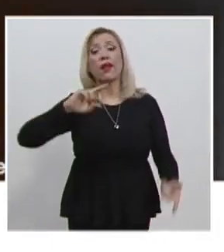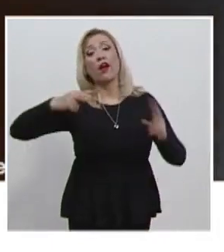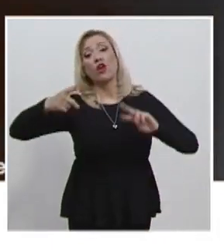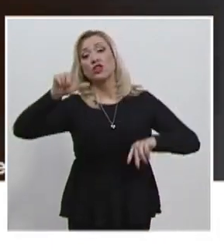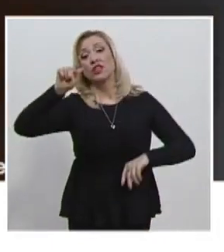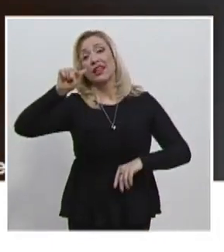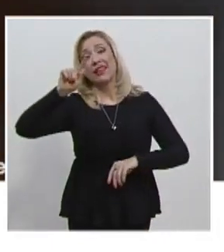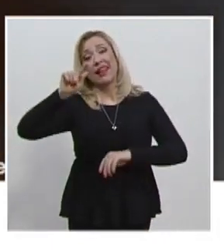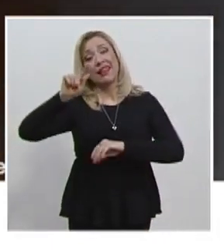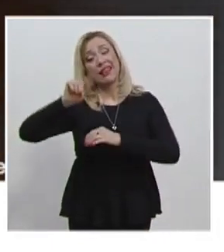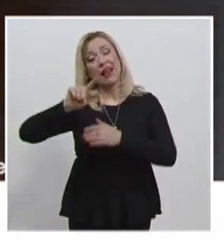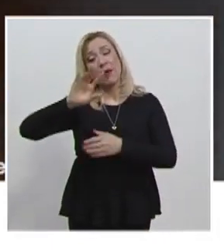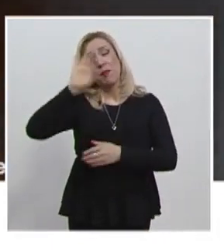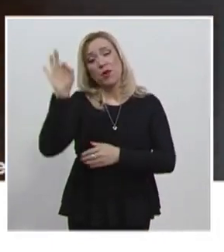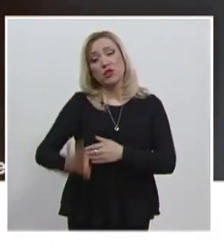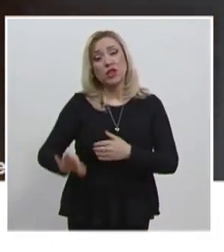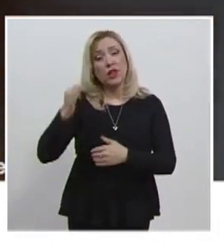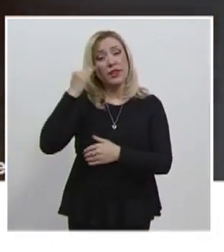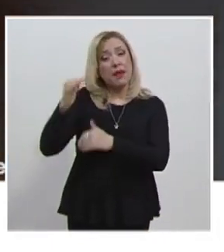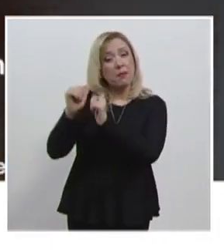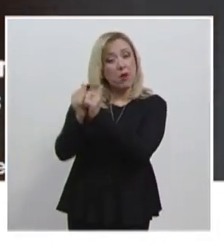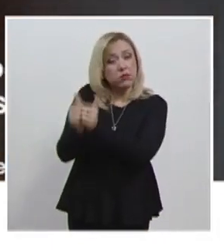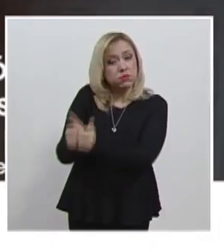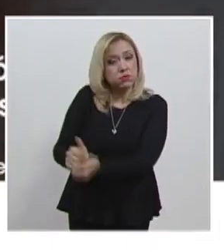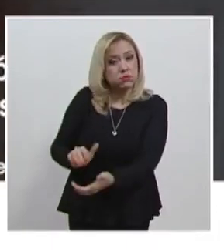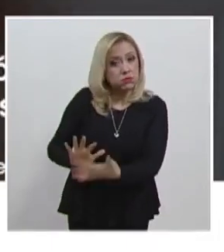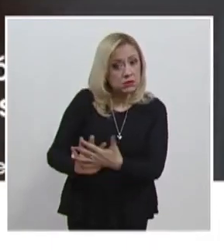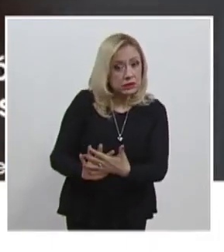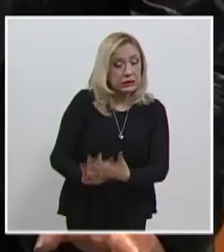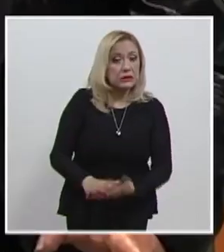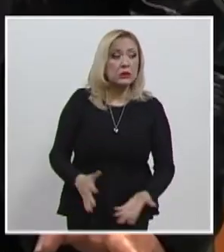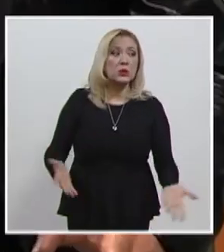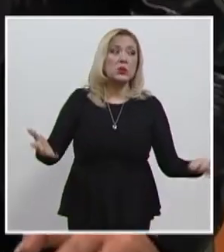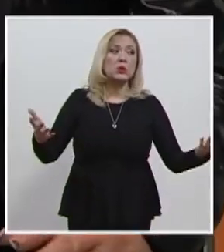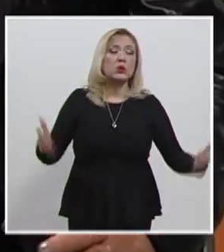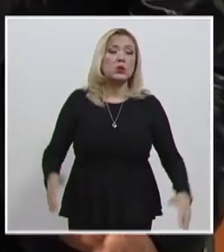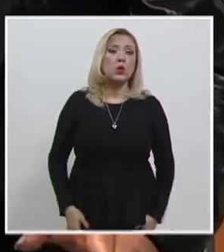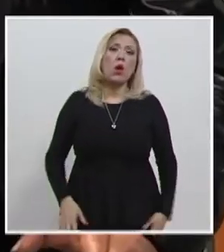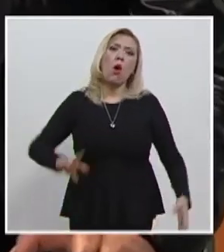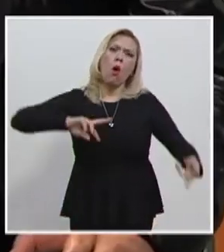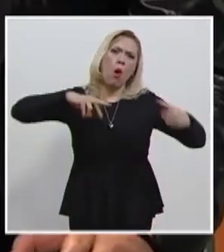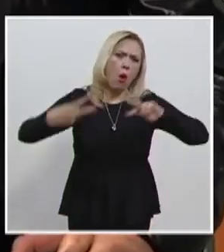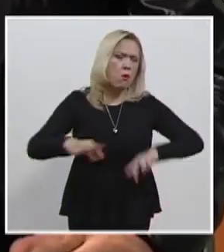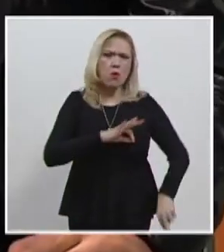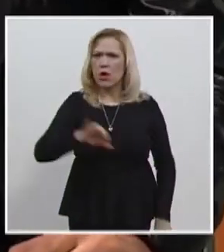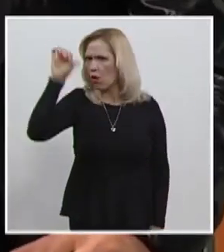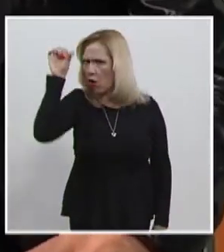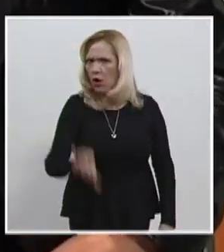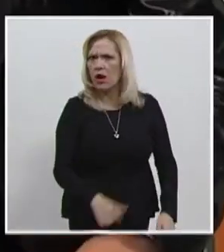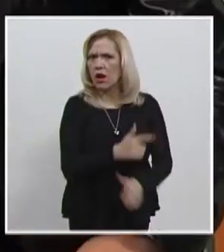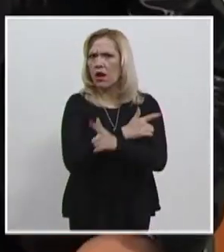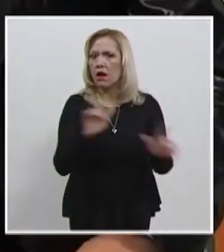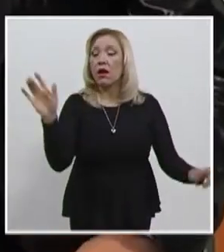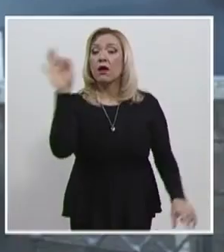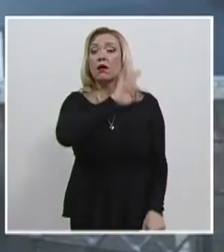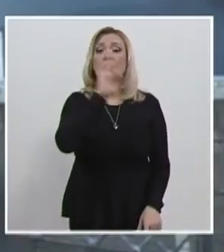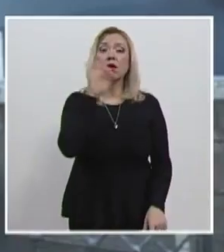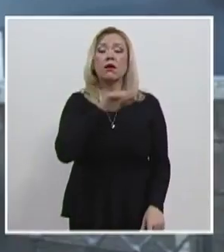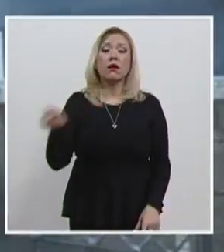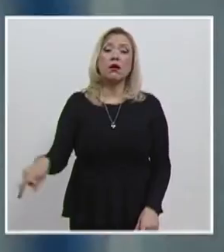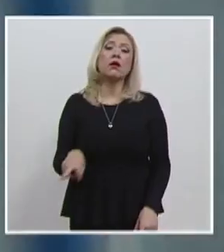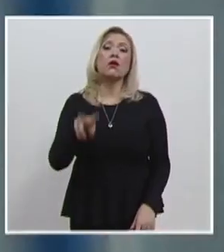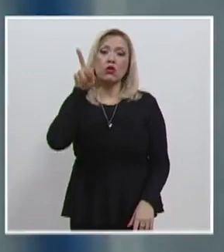por de la sentencia que les fue impuesta sin embargo aseguró que podrían obtener su libertad de inmediato si acreditan que son